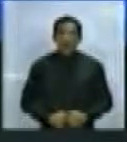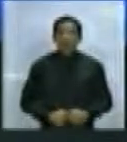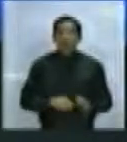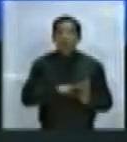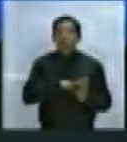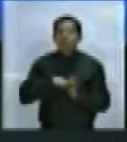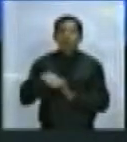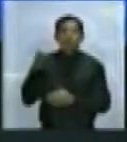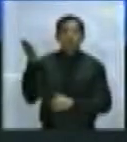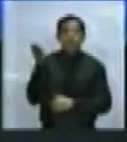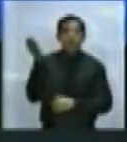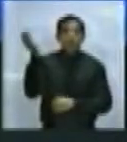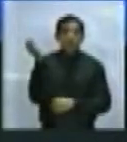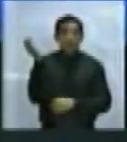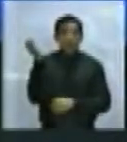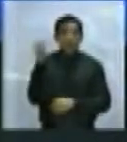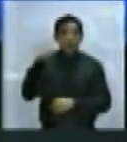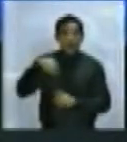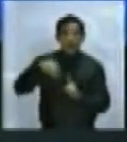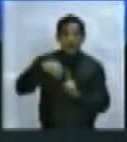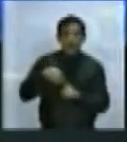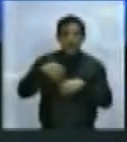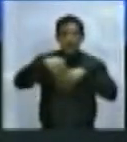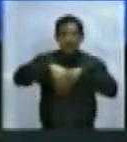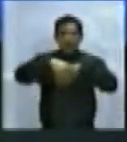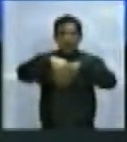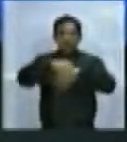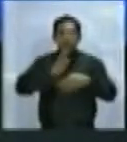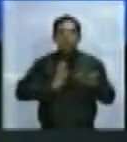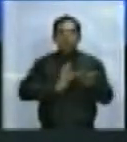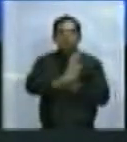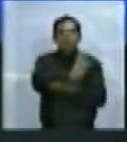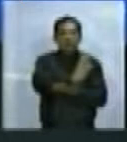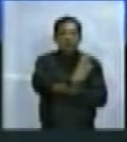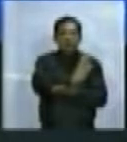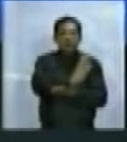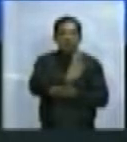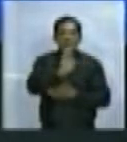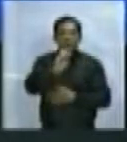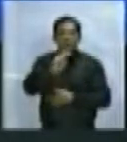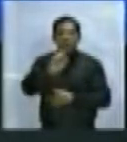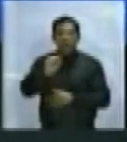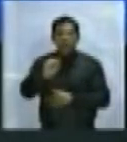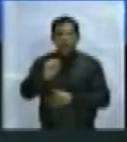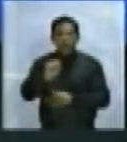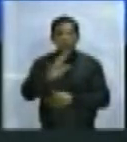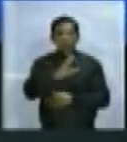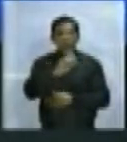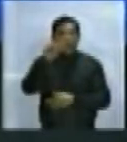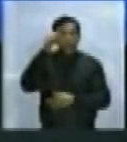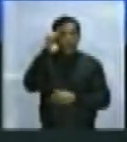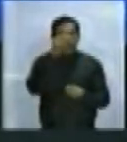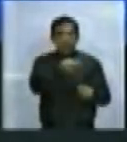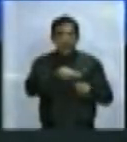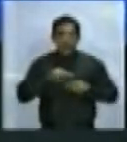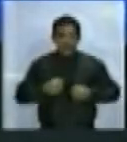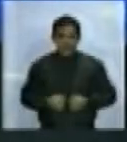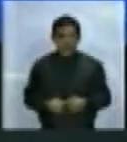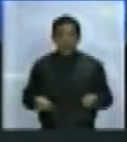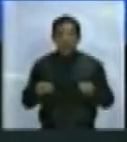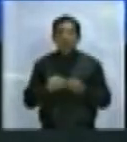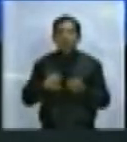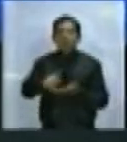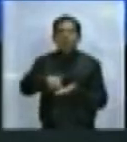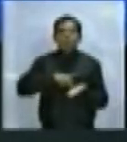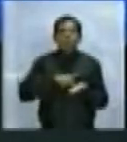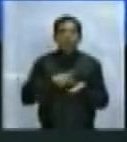Mientras tanto, maestros jubilados en Quito marcharon en rechazo al pago de los bonos que pretende realizar el gobierno. Además, exigen el pago de